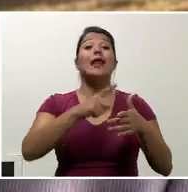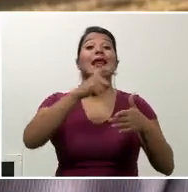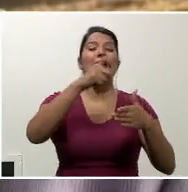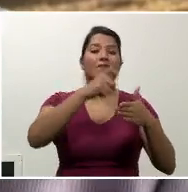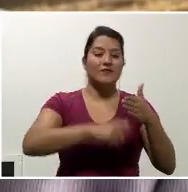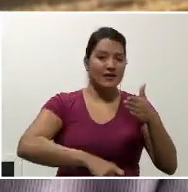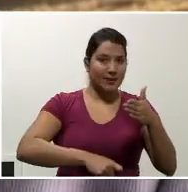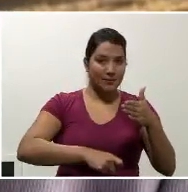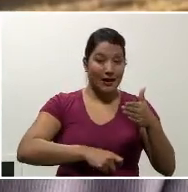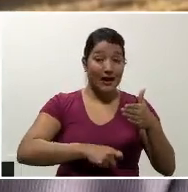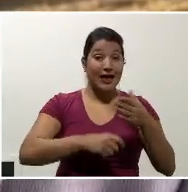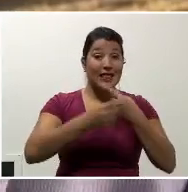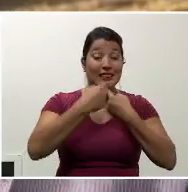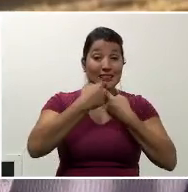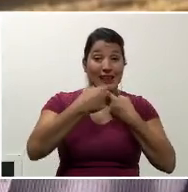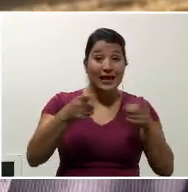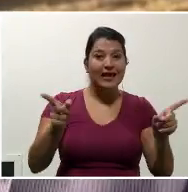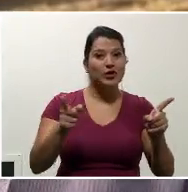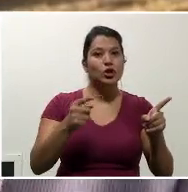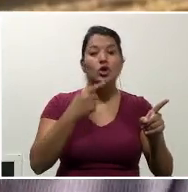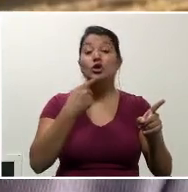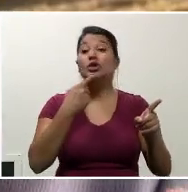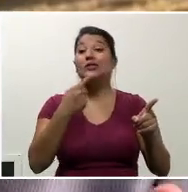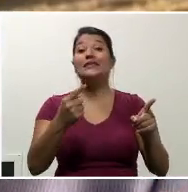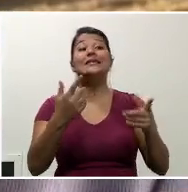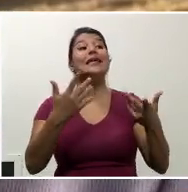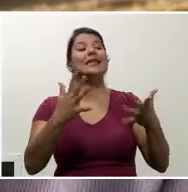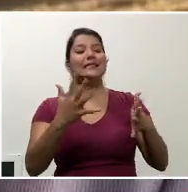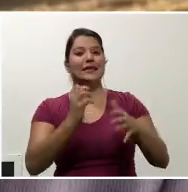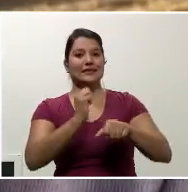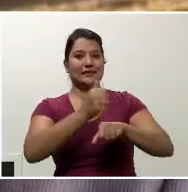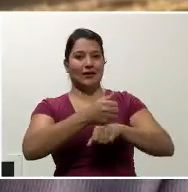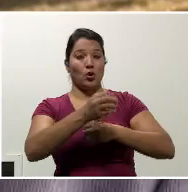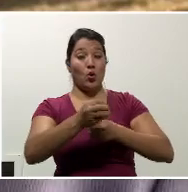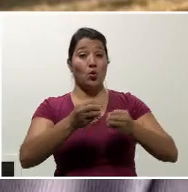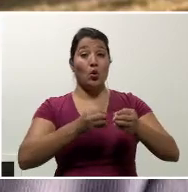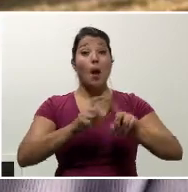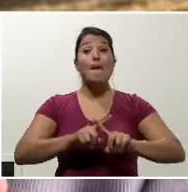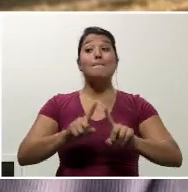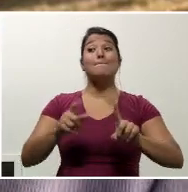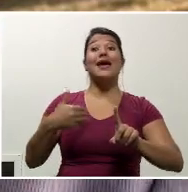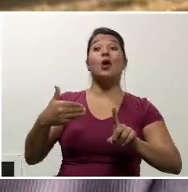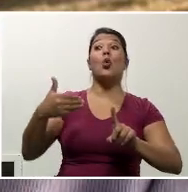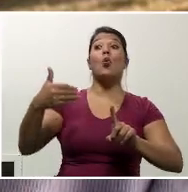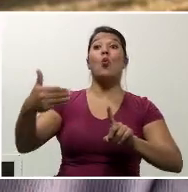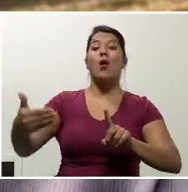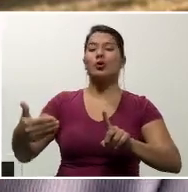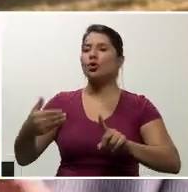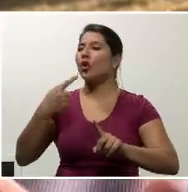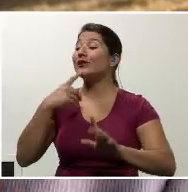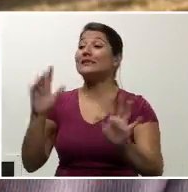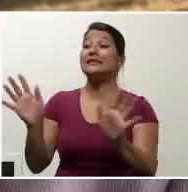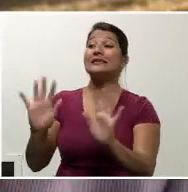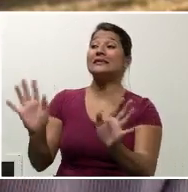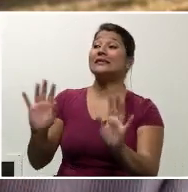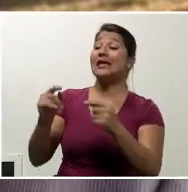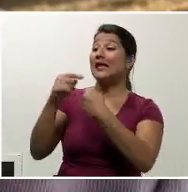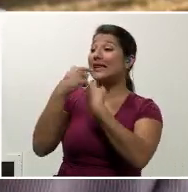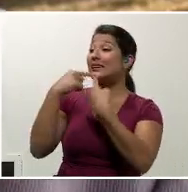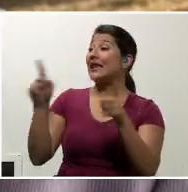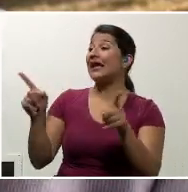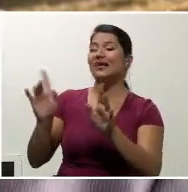del decreto dice que el acto está consumado, pero al generarse el desistimiento de ese decreto con